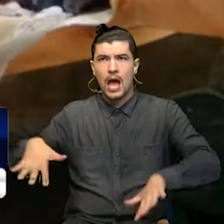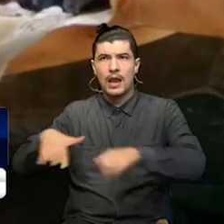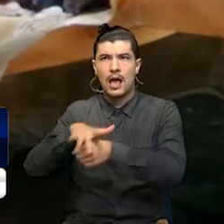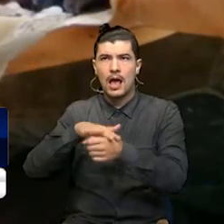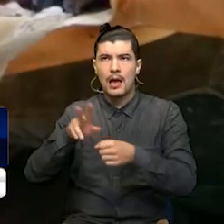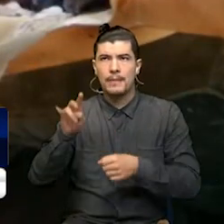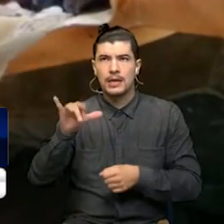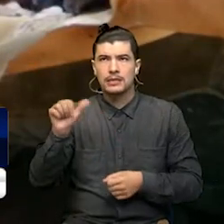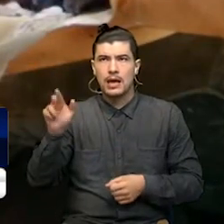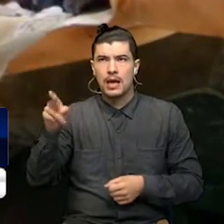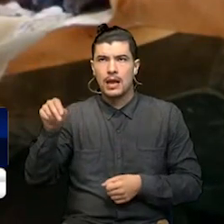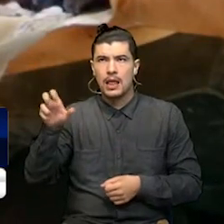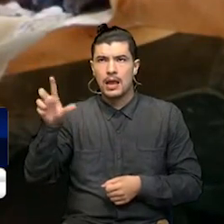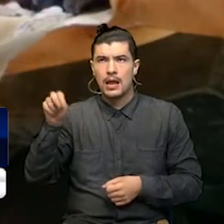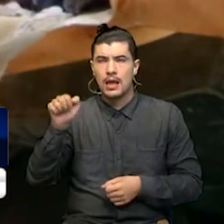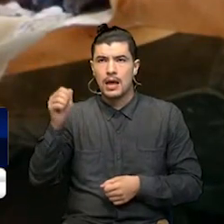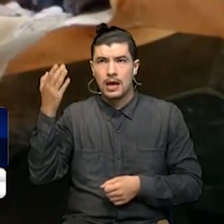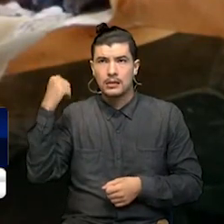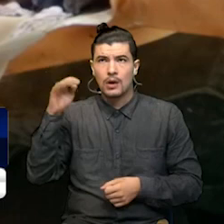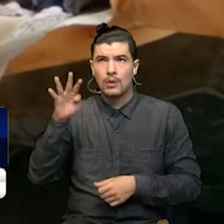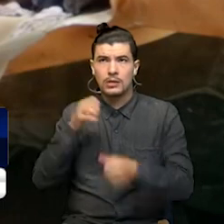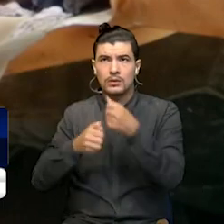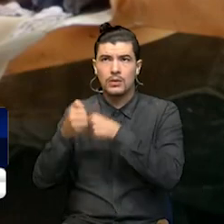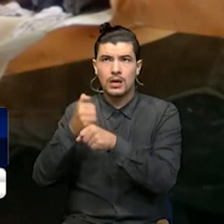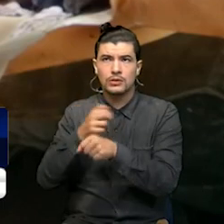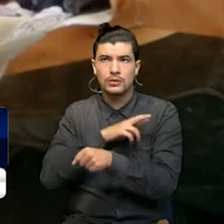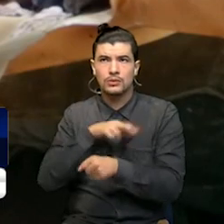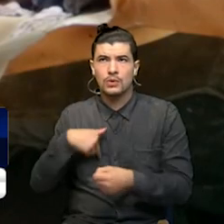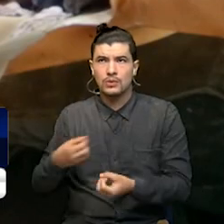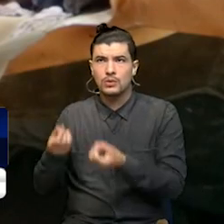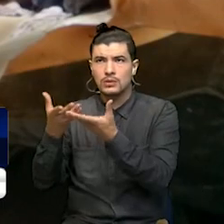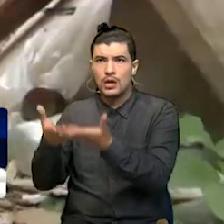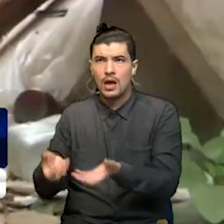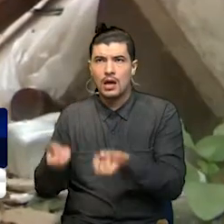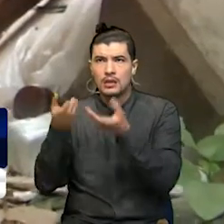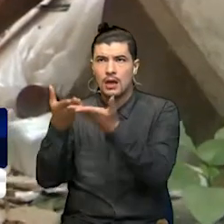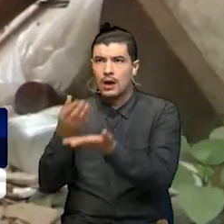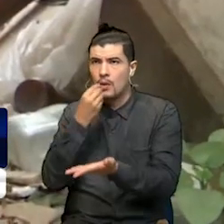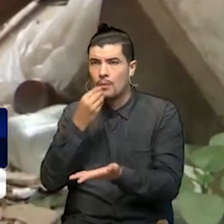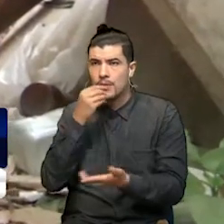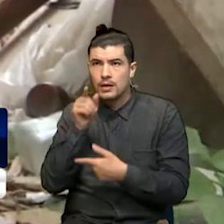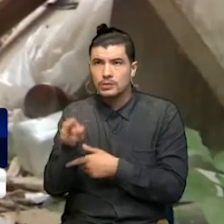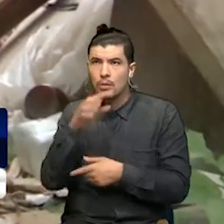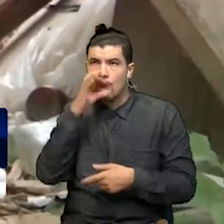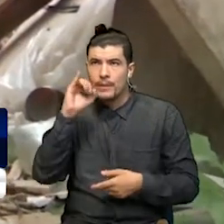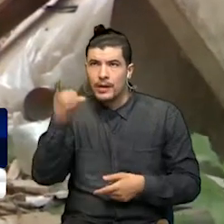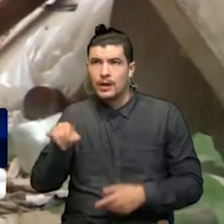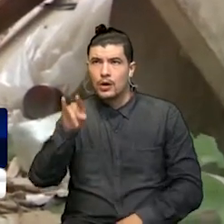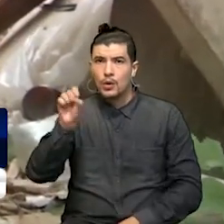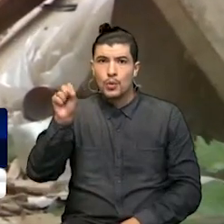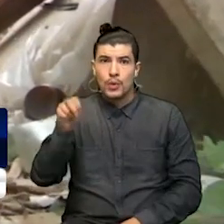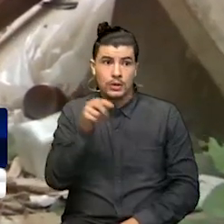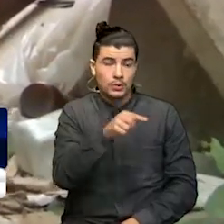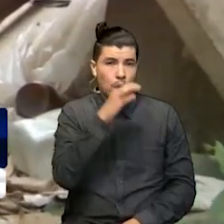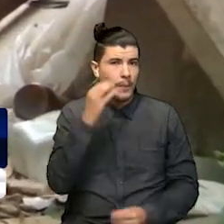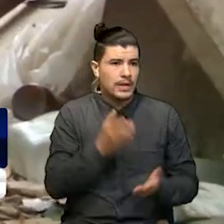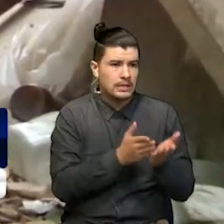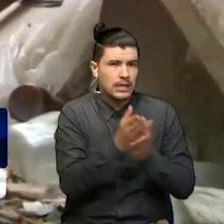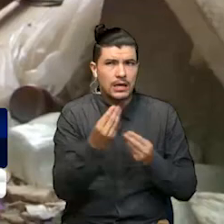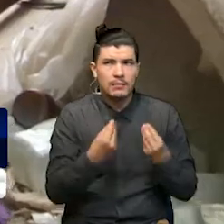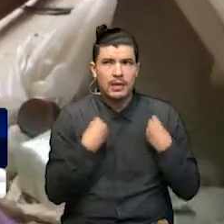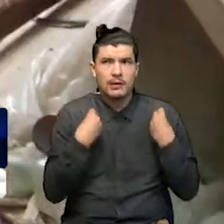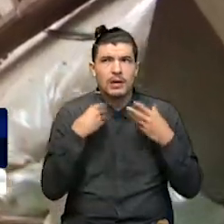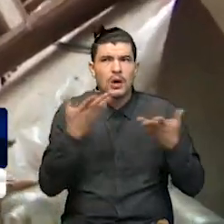hace 4 años nosotros le estamos brindando una comida a don Juan. Desde entonces Juan ha subsistido con su labor